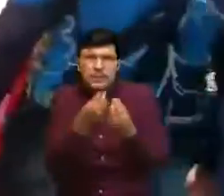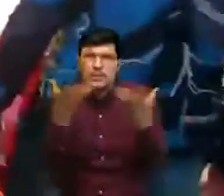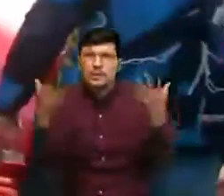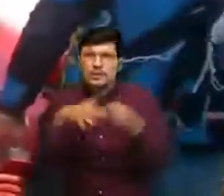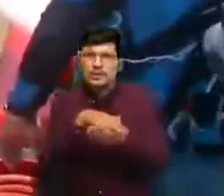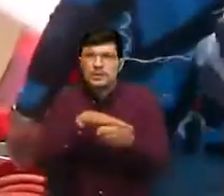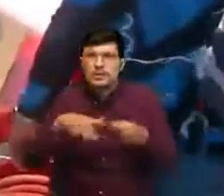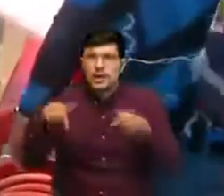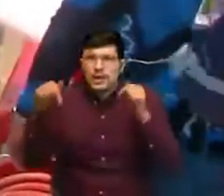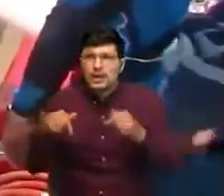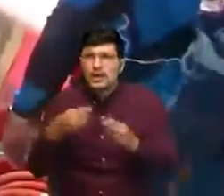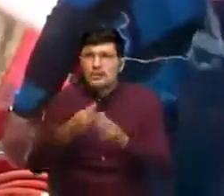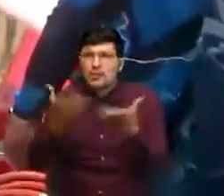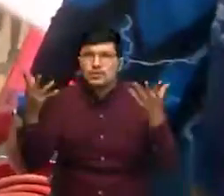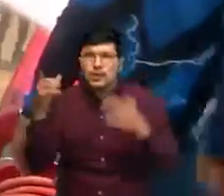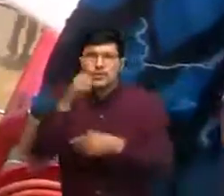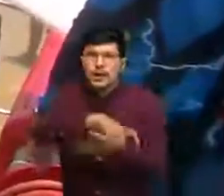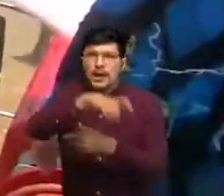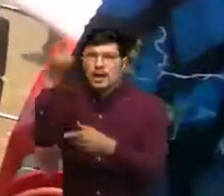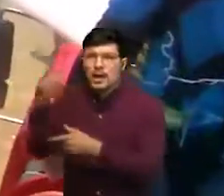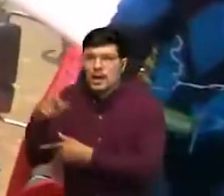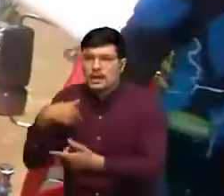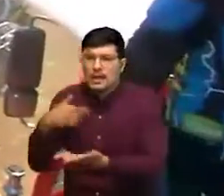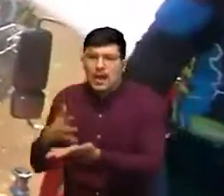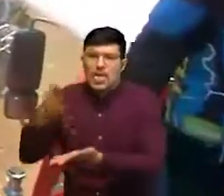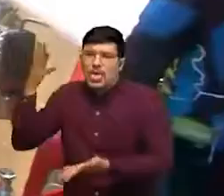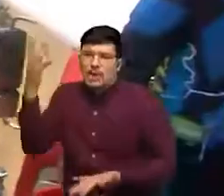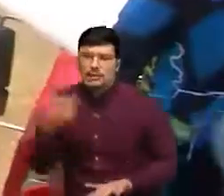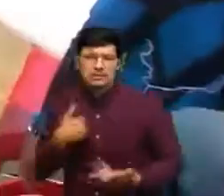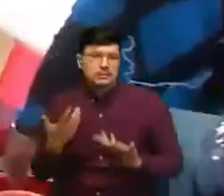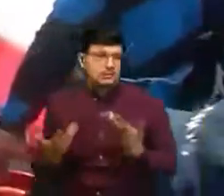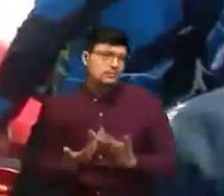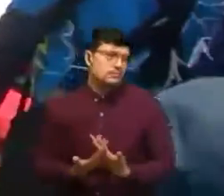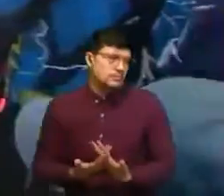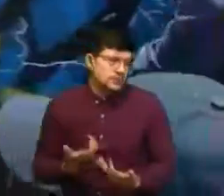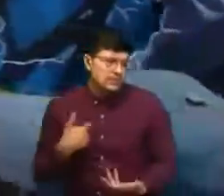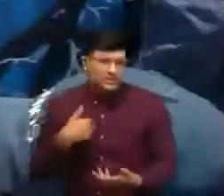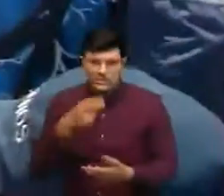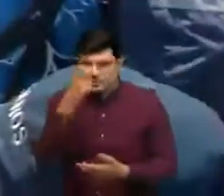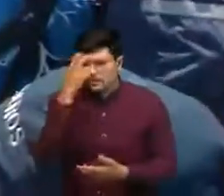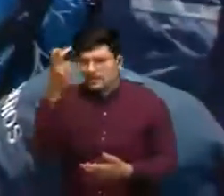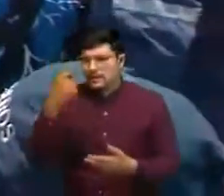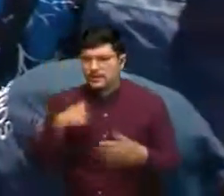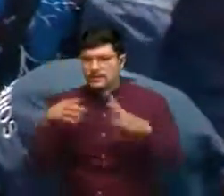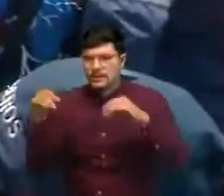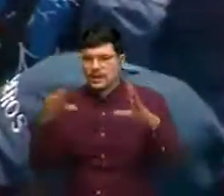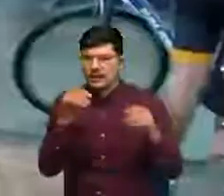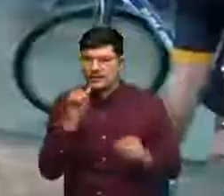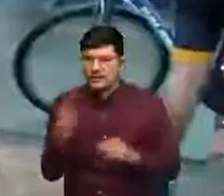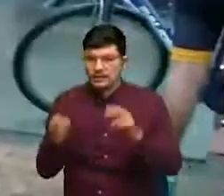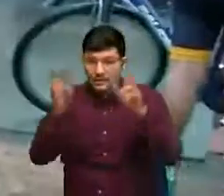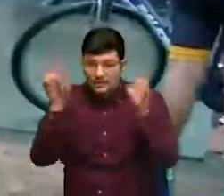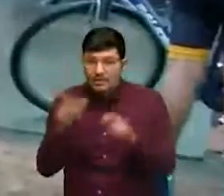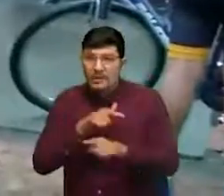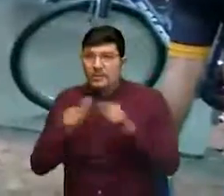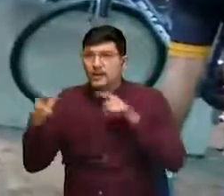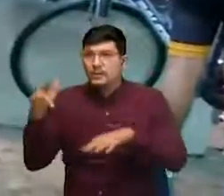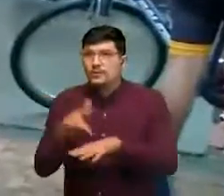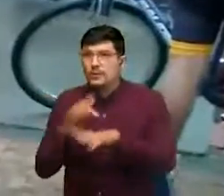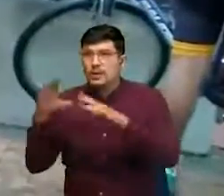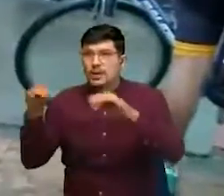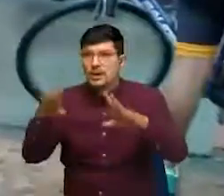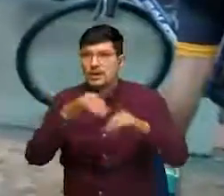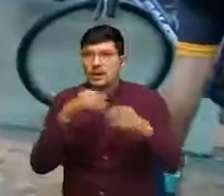del petróleo y la riqueza. A mí me da un poquitico de rabiecita hablar de este tema, pero hay que tocarlo. Y donde